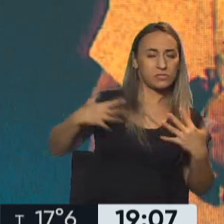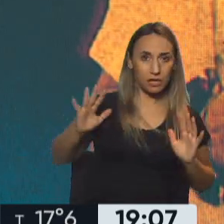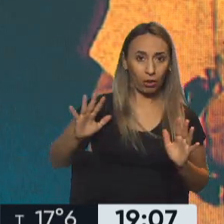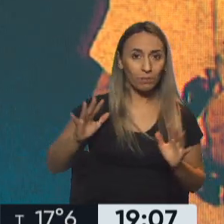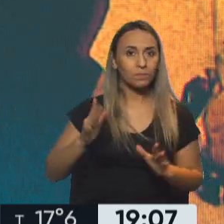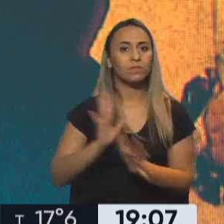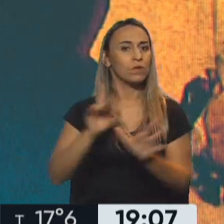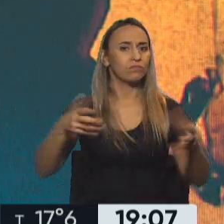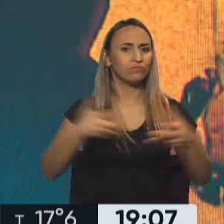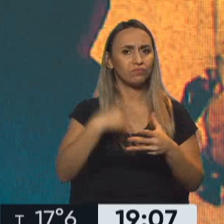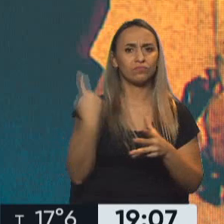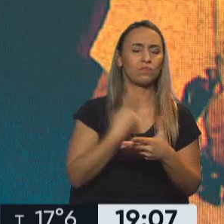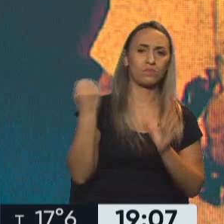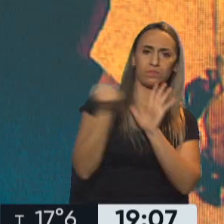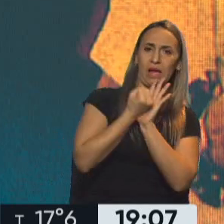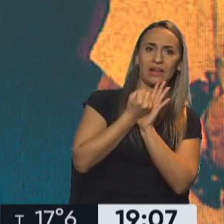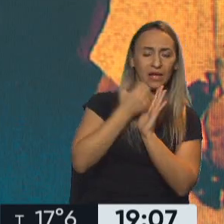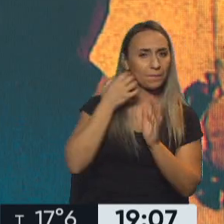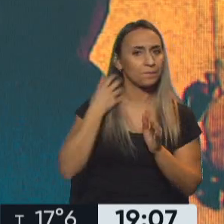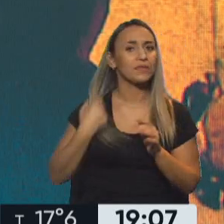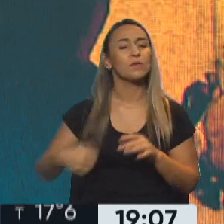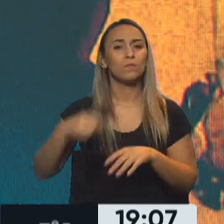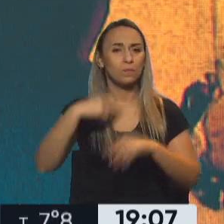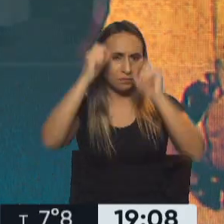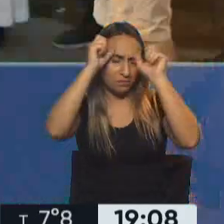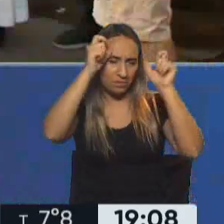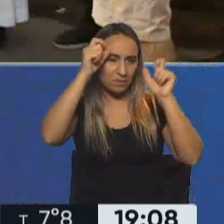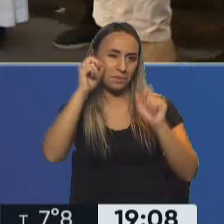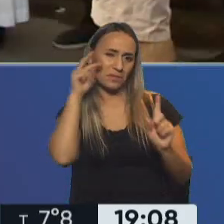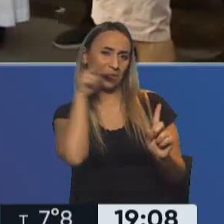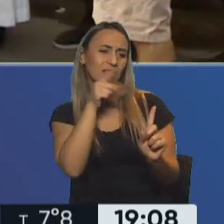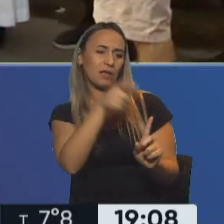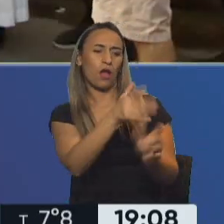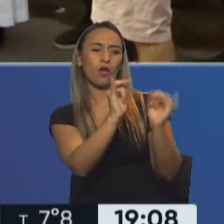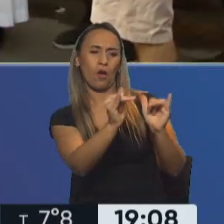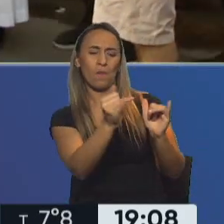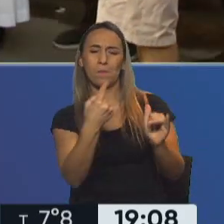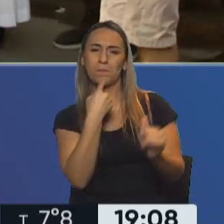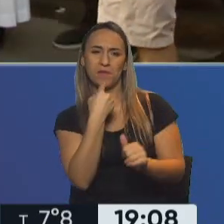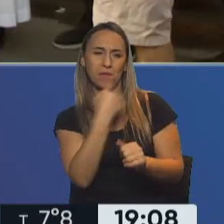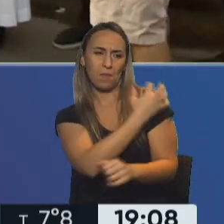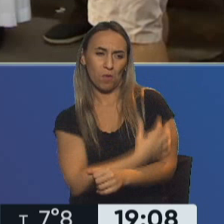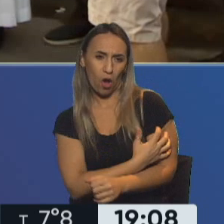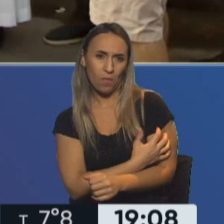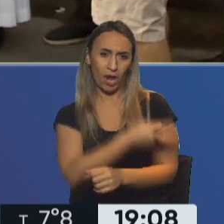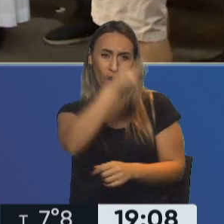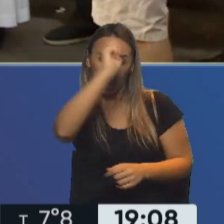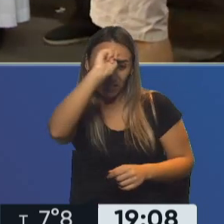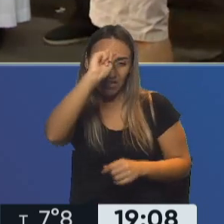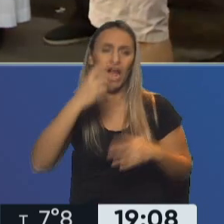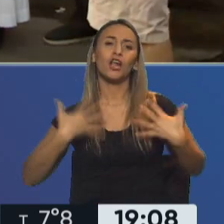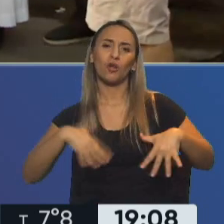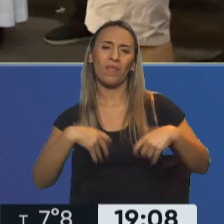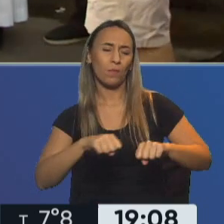estigmatización, este sentido común que se empieza a instalar, que si sos joven, si sos pibe, si sos pobre, si usás gorrita, si usás